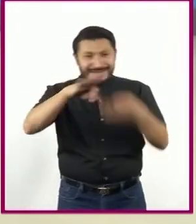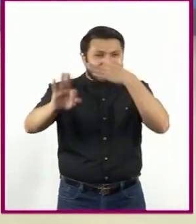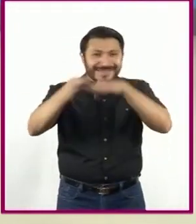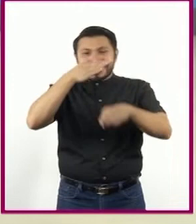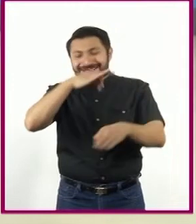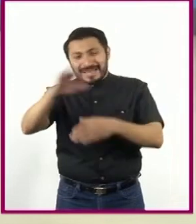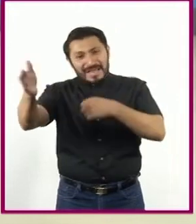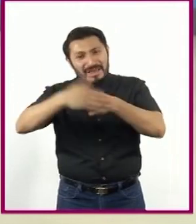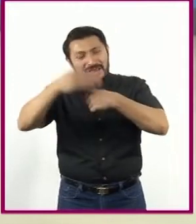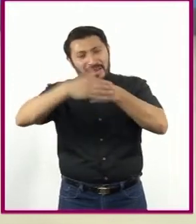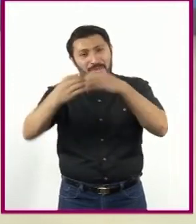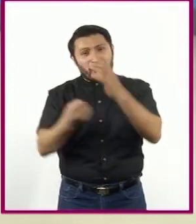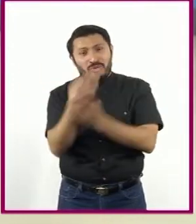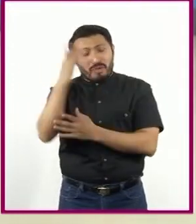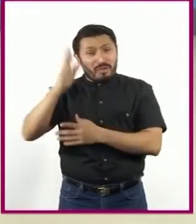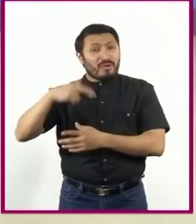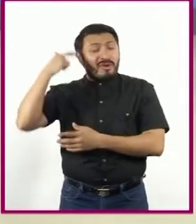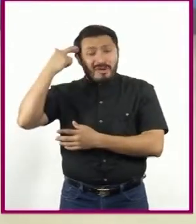llegada del emperador.